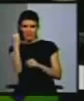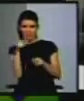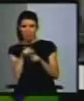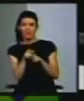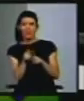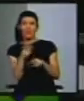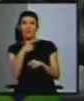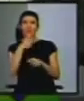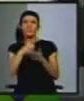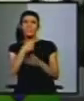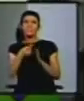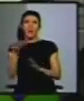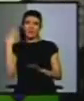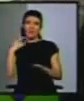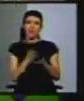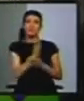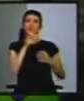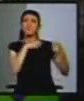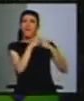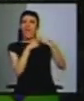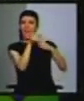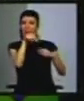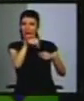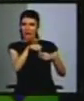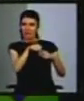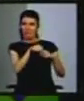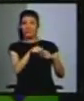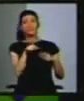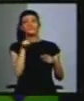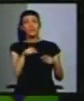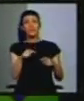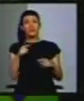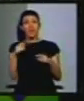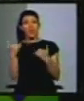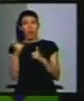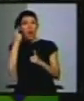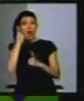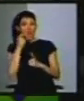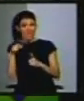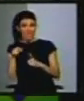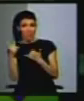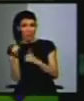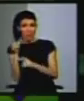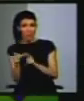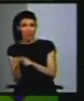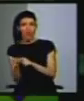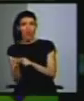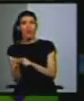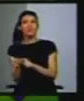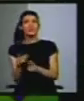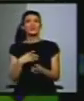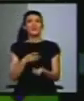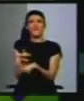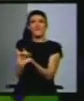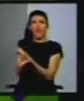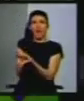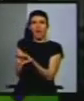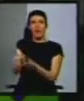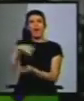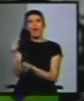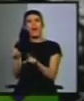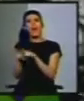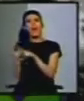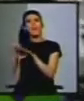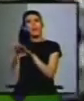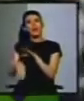fin de semana. A raíz de ello, el jugador de O'Higgins, en este círculo, es expulsado del lugar junto a su